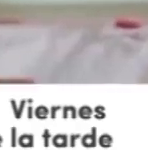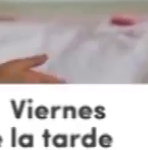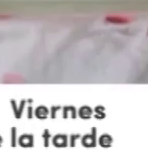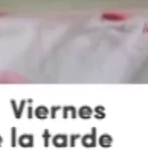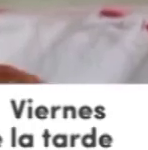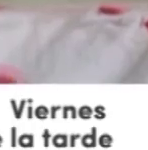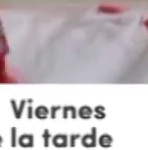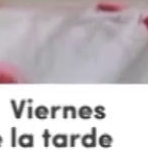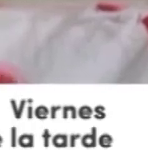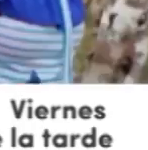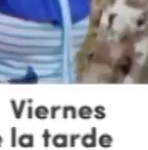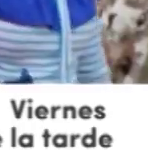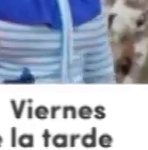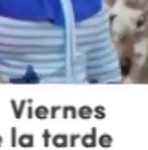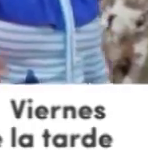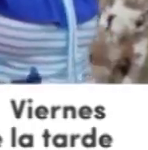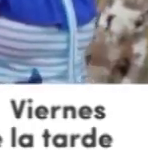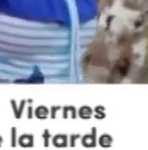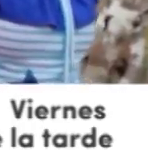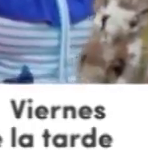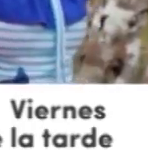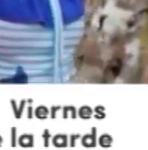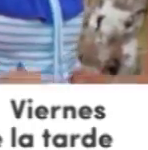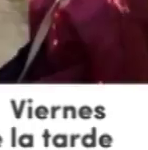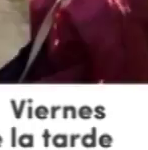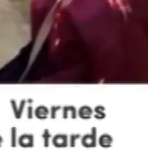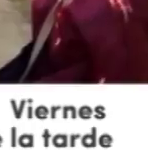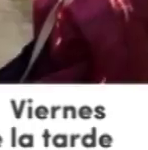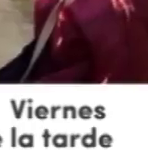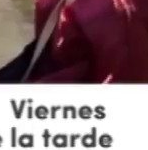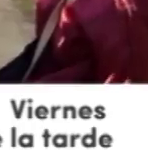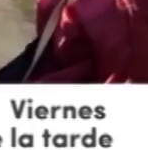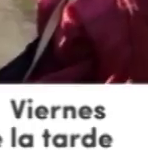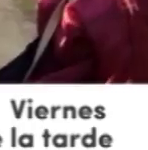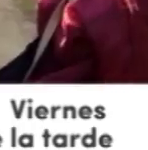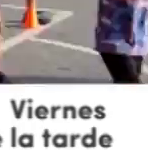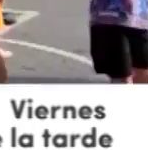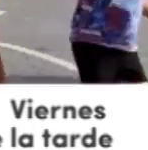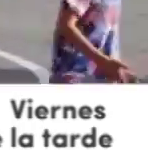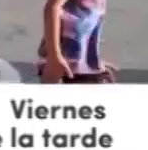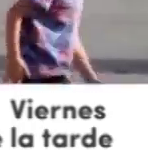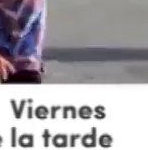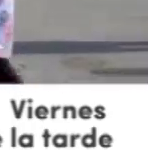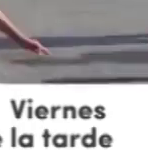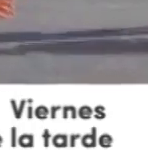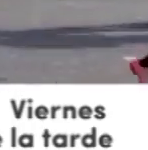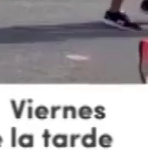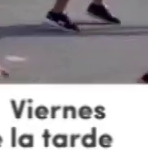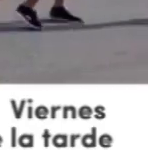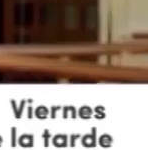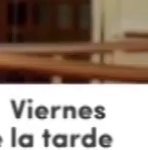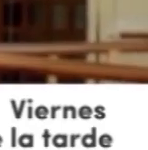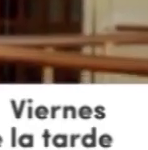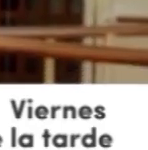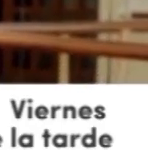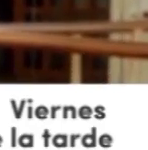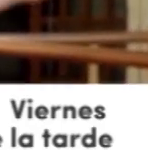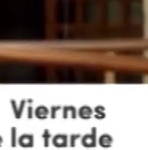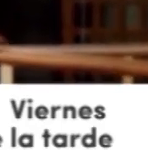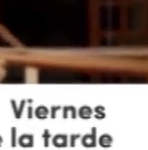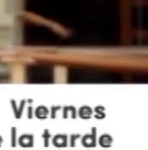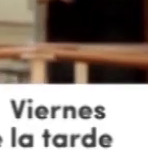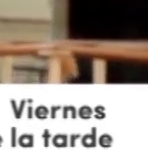Vientos, noticias que vuelan es el noticiero con información, historias y opiniones para ti. Llegamos a todos los lugares gracias a la red